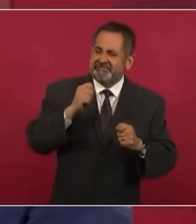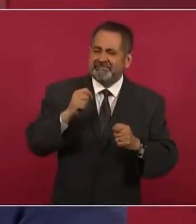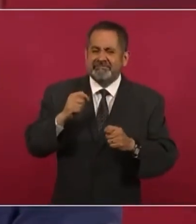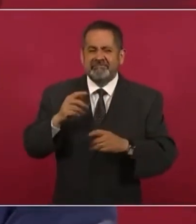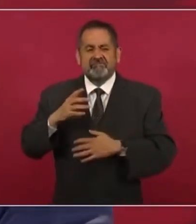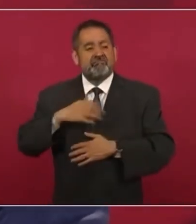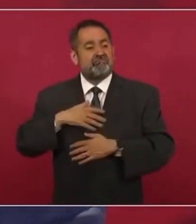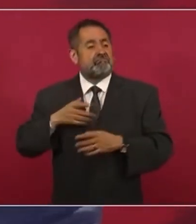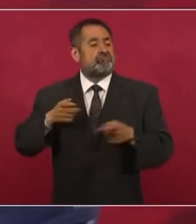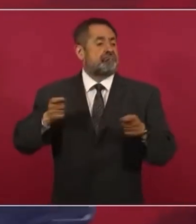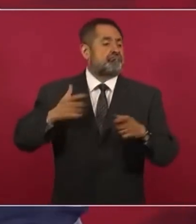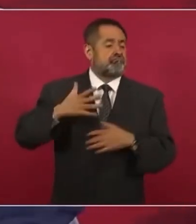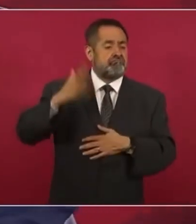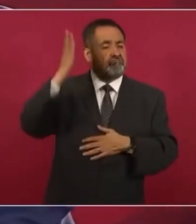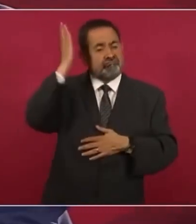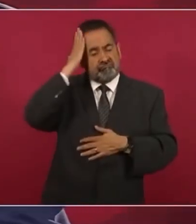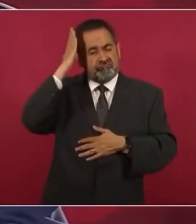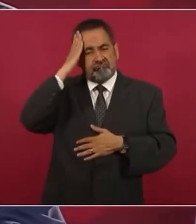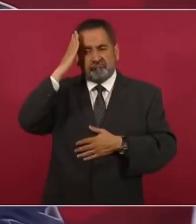convertirse en Alteza Serenísima